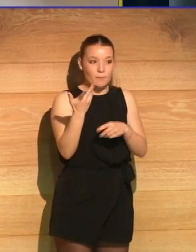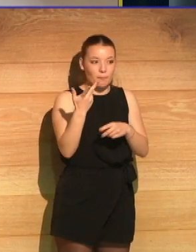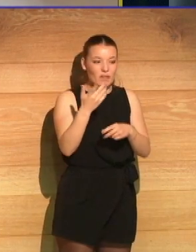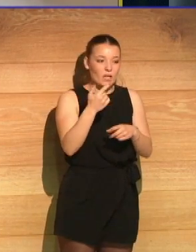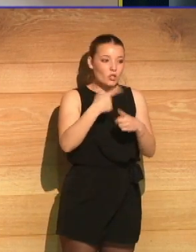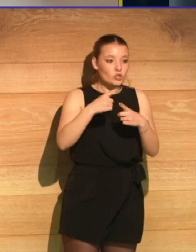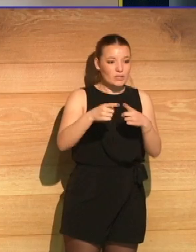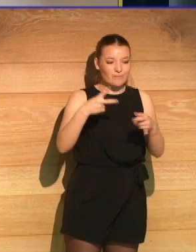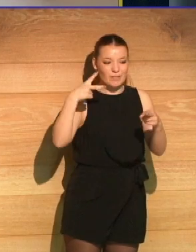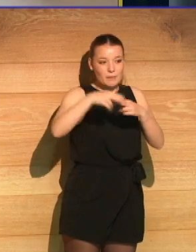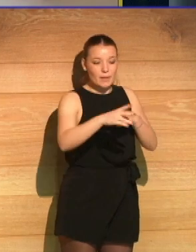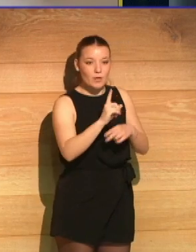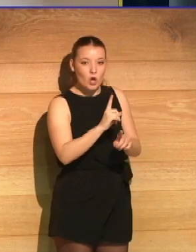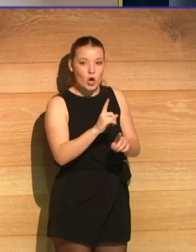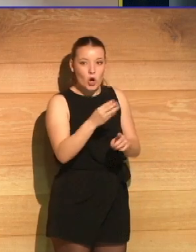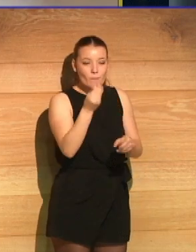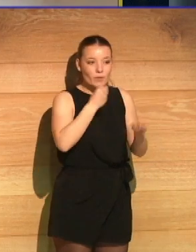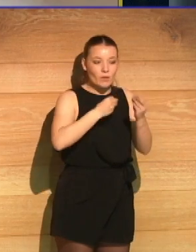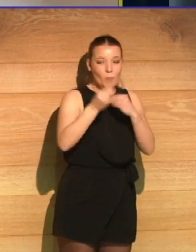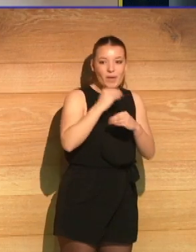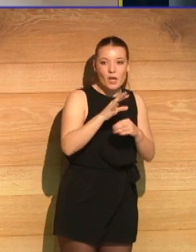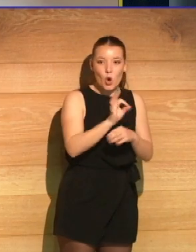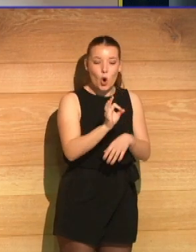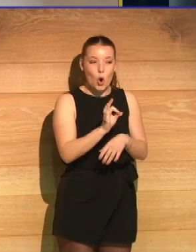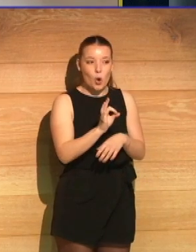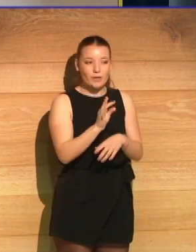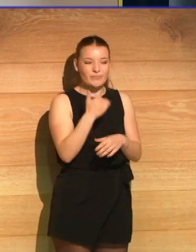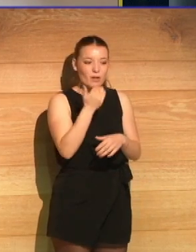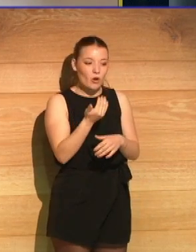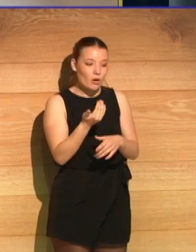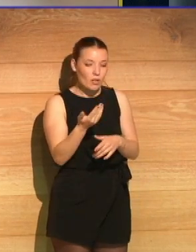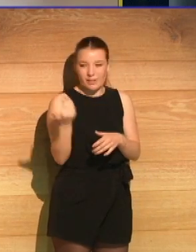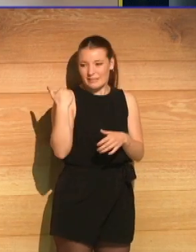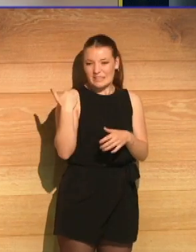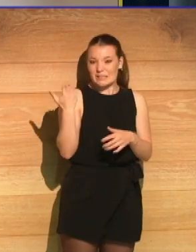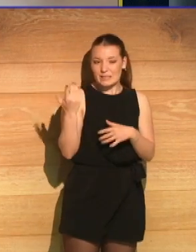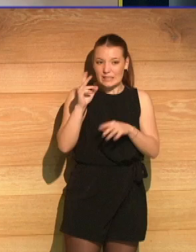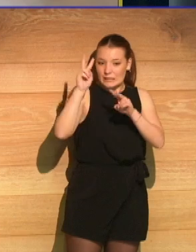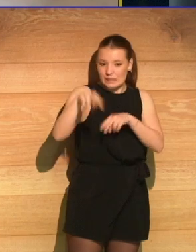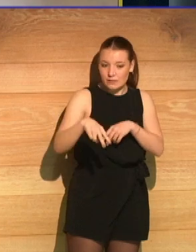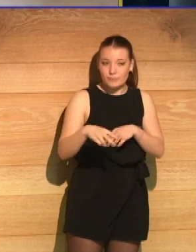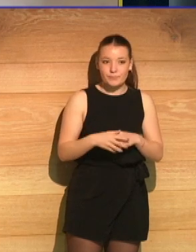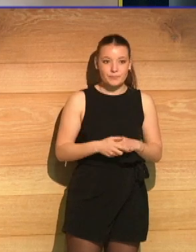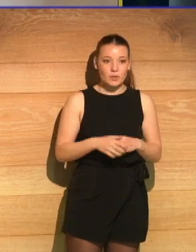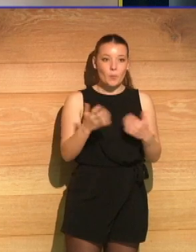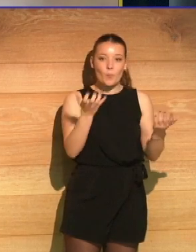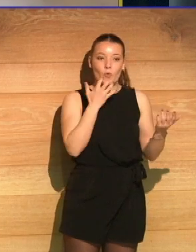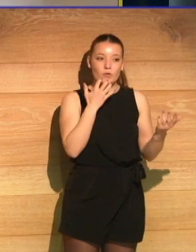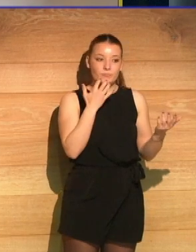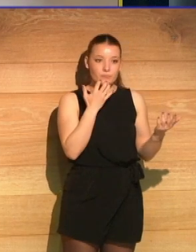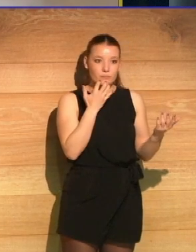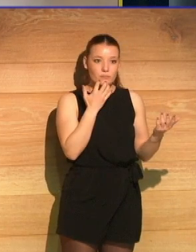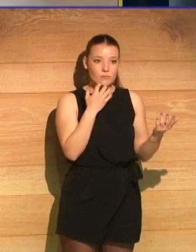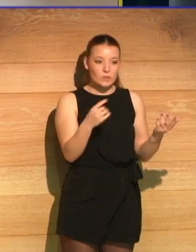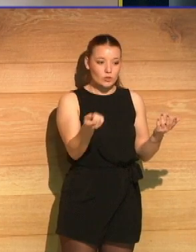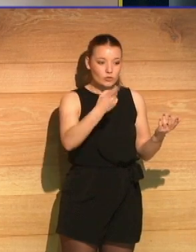la que la forma de nuestras ciudades en realidad es extremadamente reciente, que no hay nada natural en, por ejemplo, ser capaz de encontrar